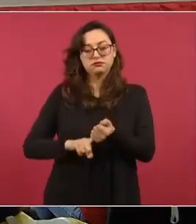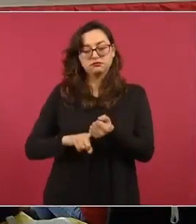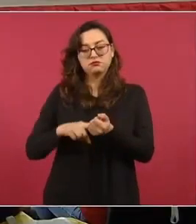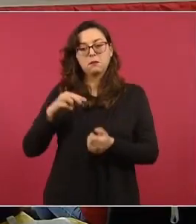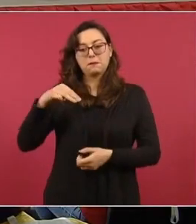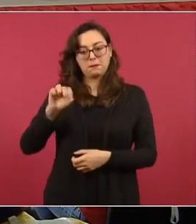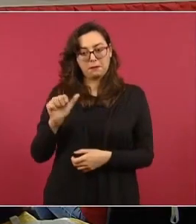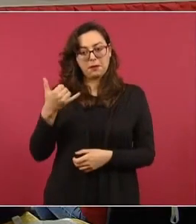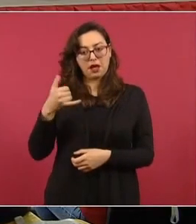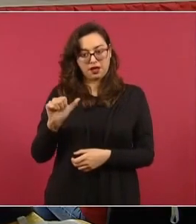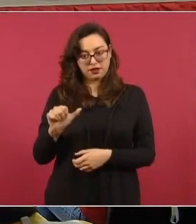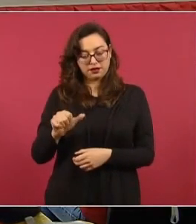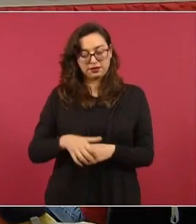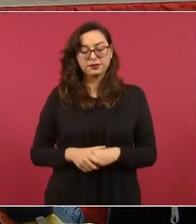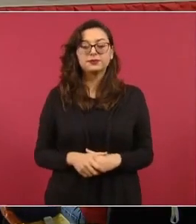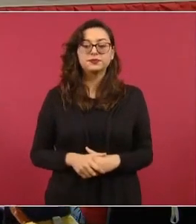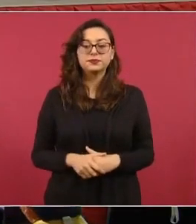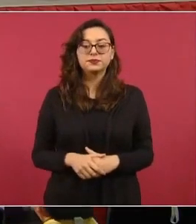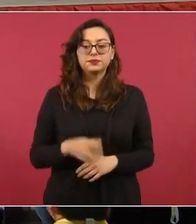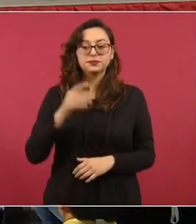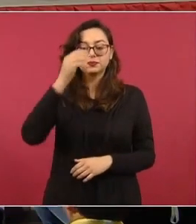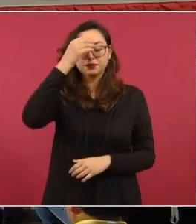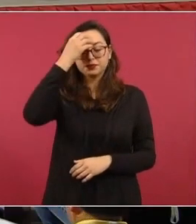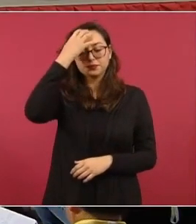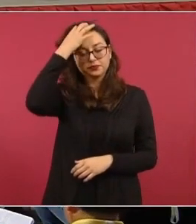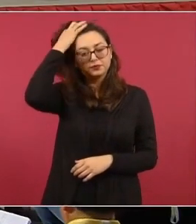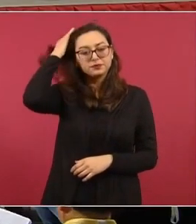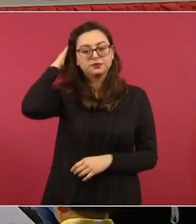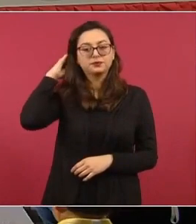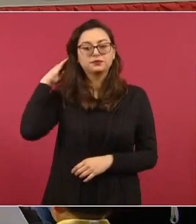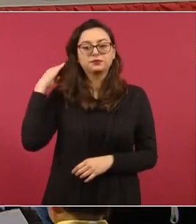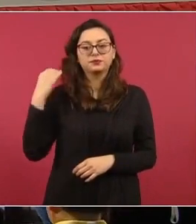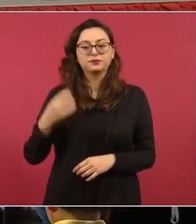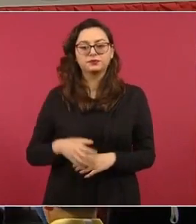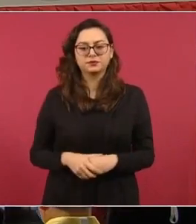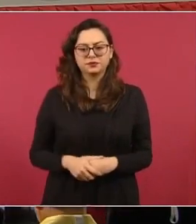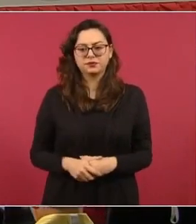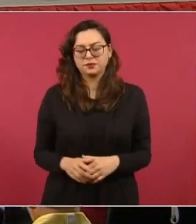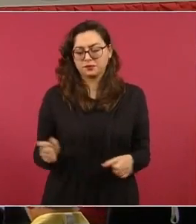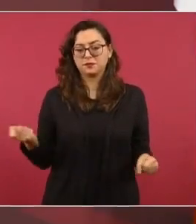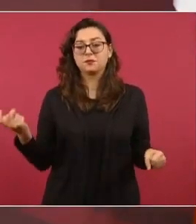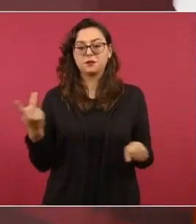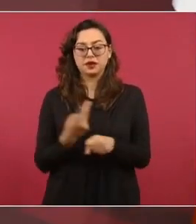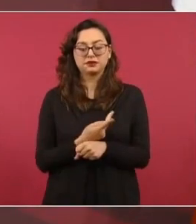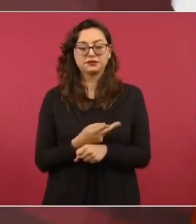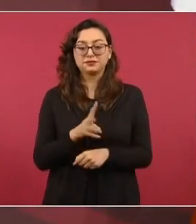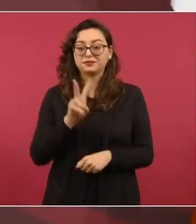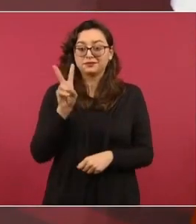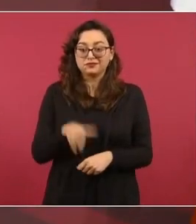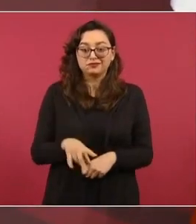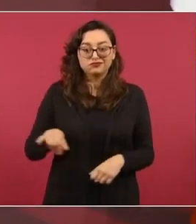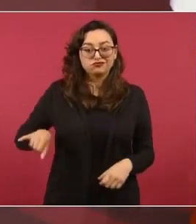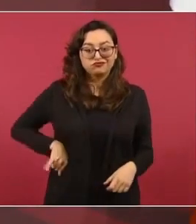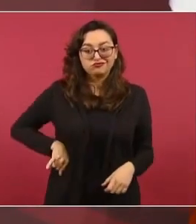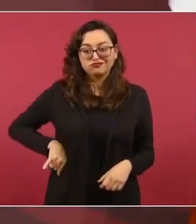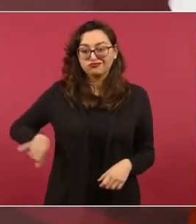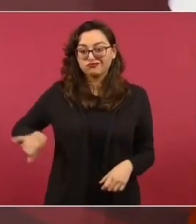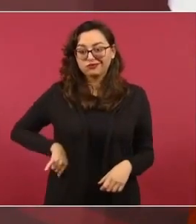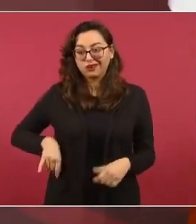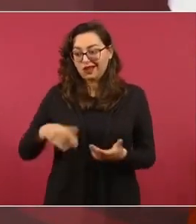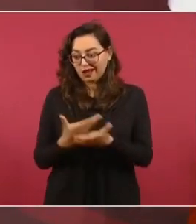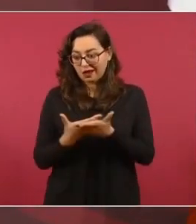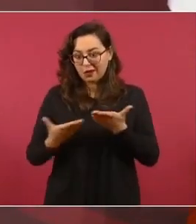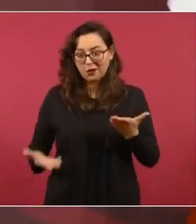Entonces, ¿qué nos está pasando? Y qué interesante lo del trabajo exploratorio que se